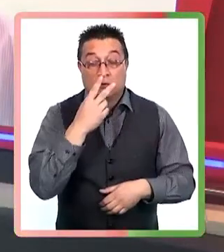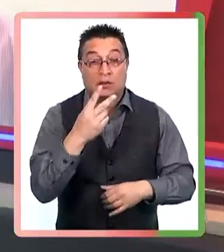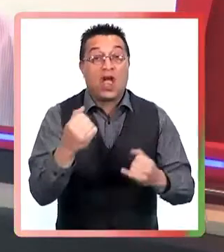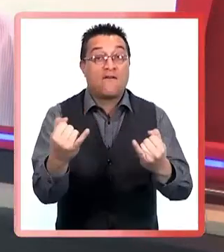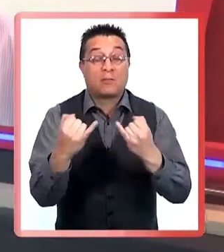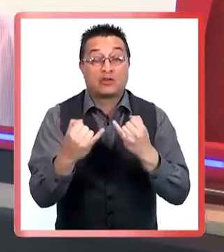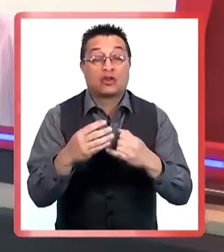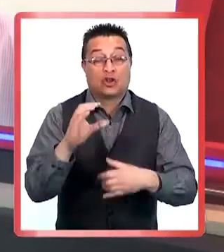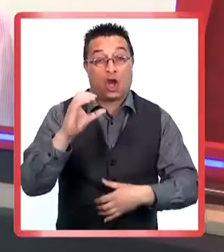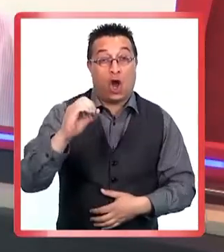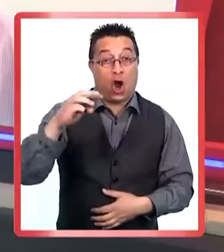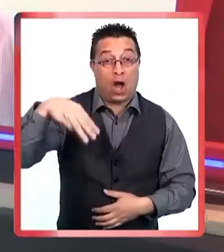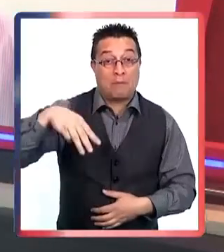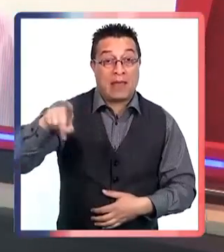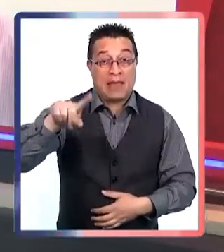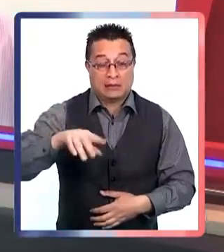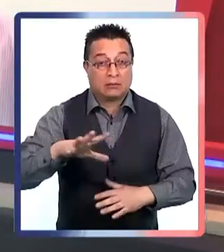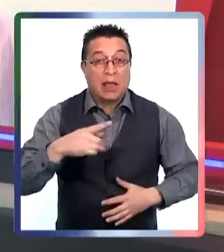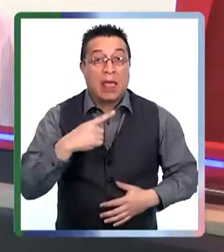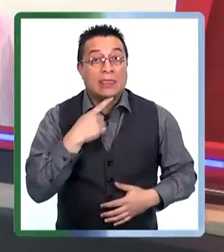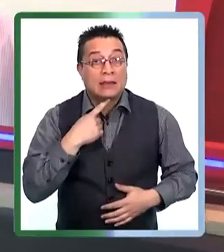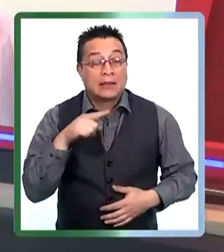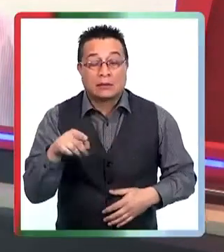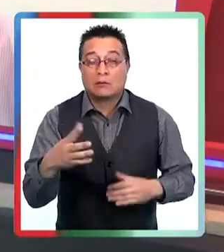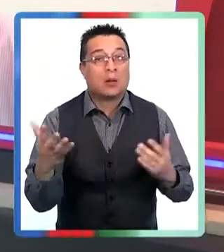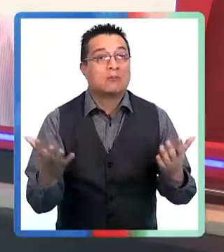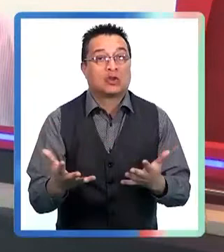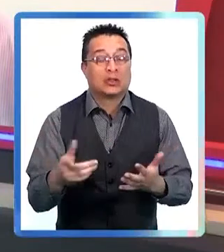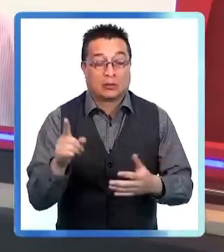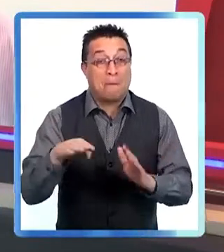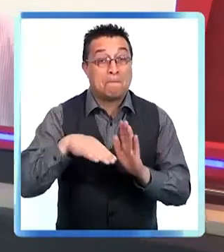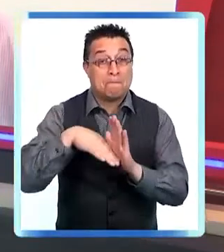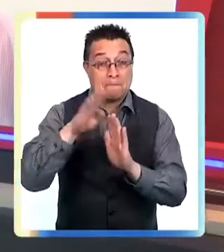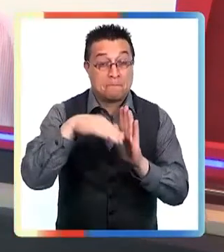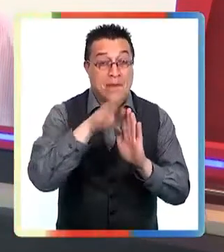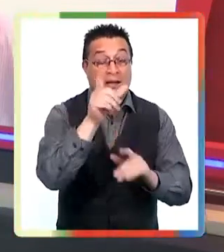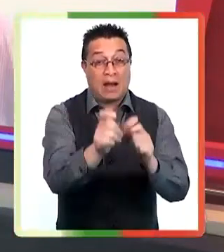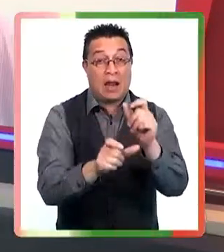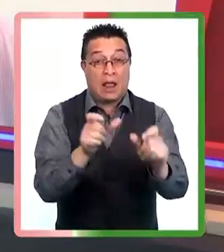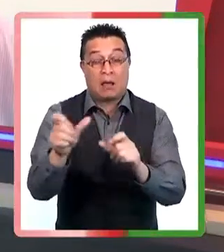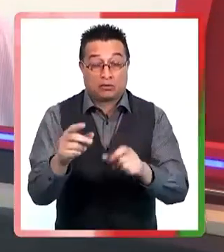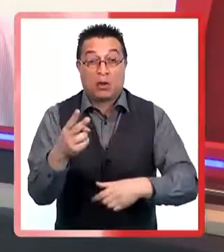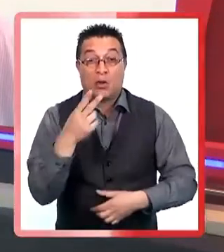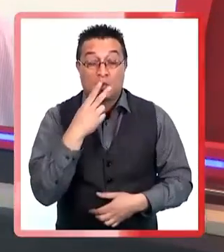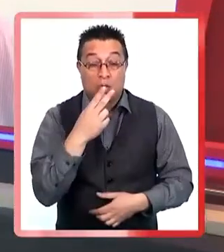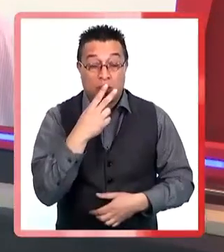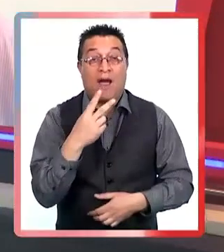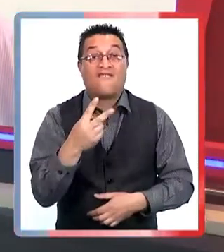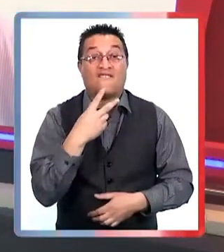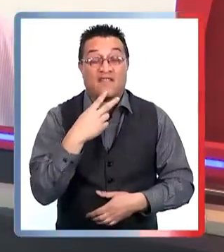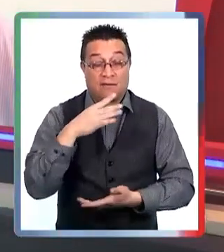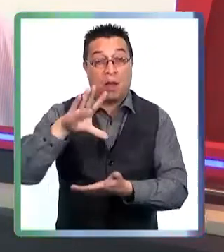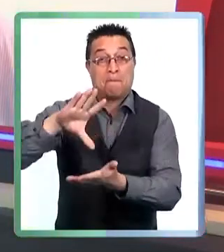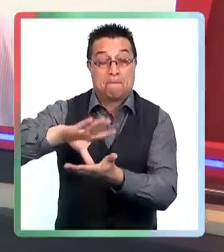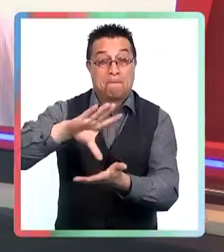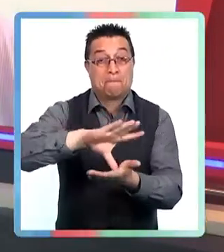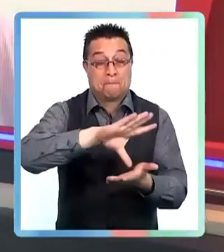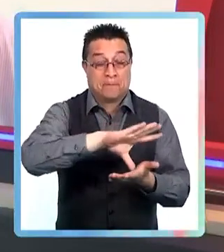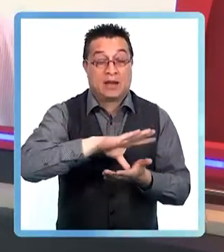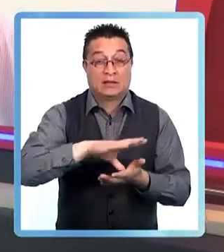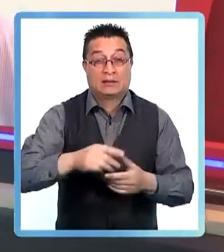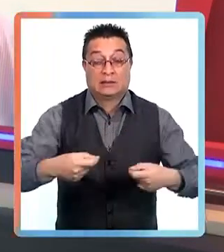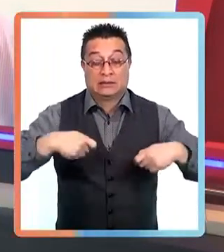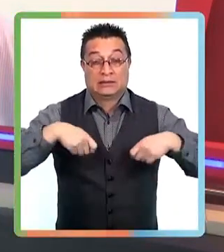la información que nos entrega la Organización Mundial de la Salud es muy interesante desde el punto de vista que la mayoría de las personas que fuman vive en países